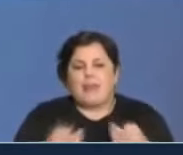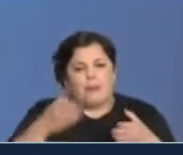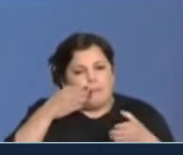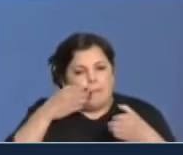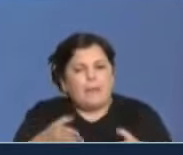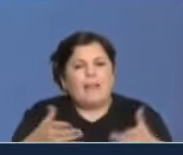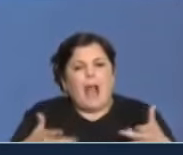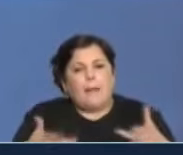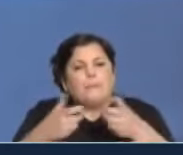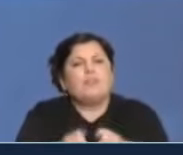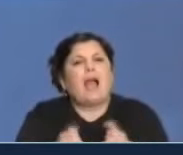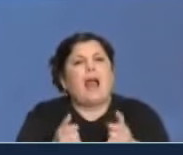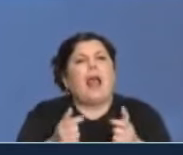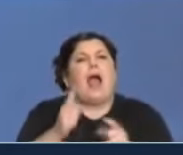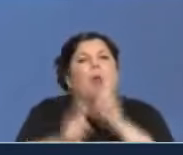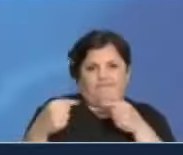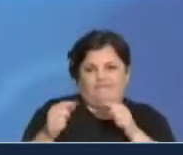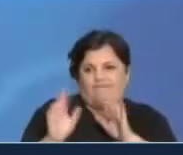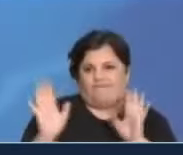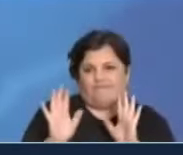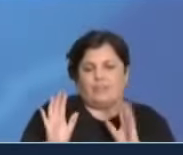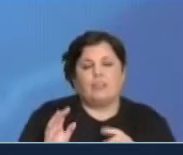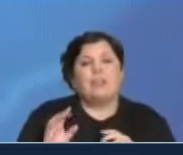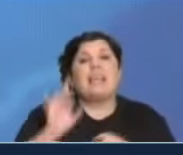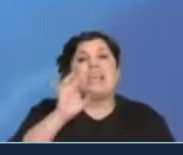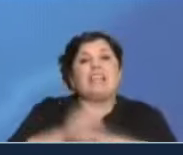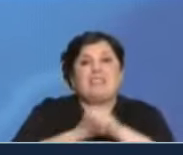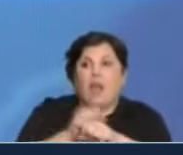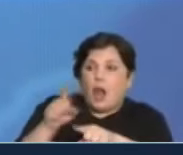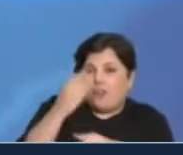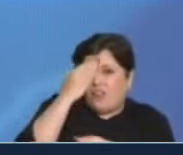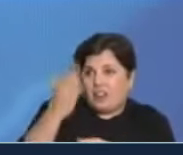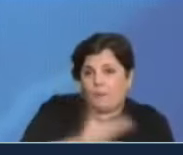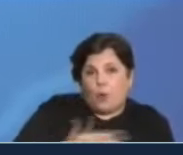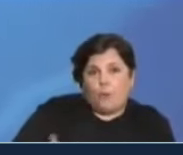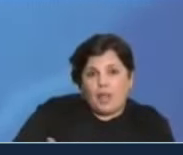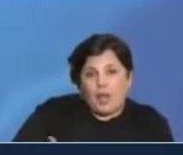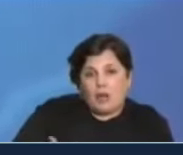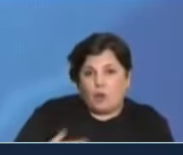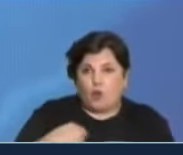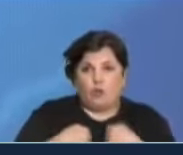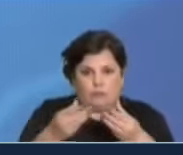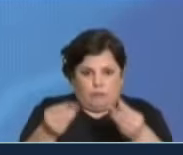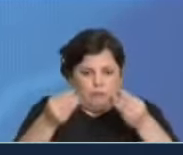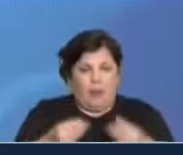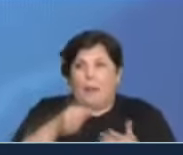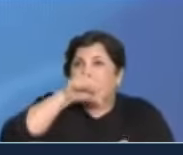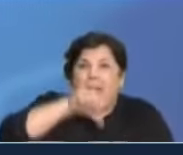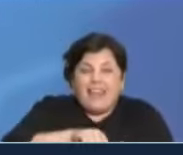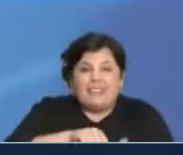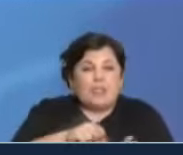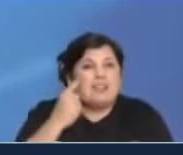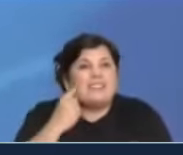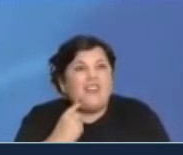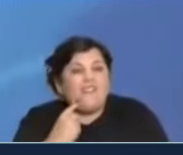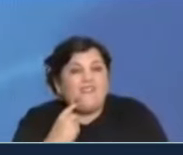marcaron diferencias en los rubros de seguridad y en economía también, los que concitan más preocupación en la población.